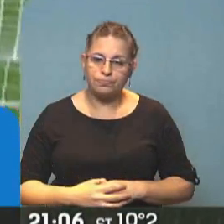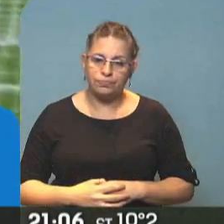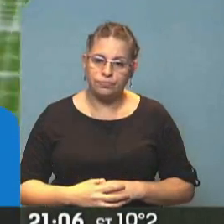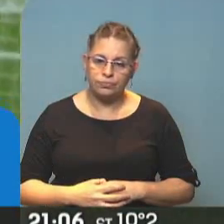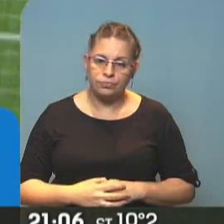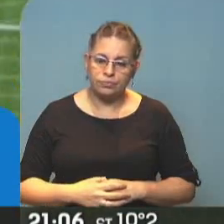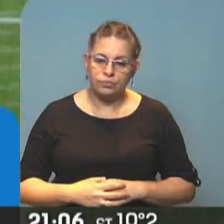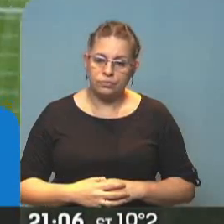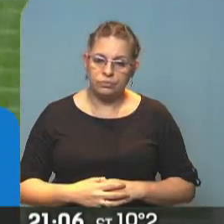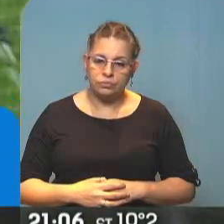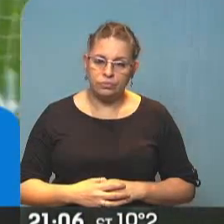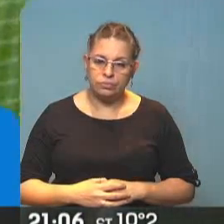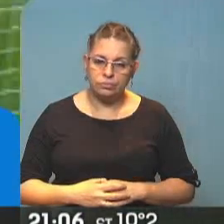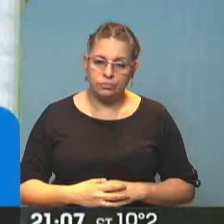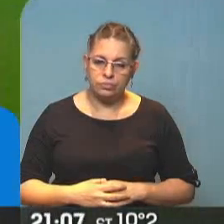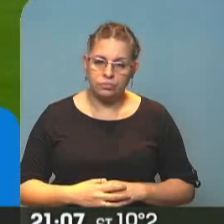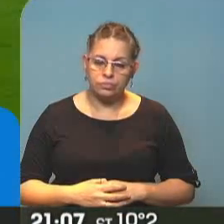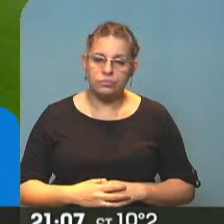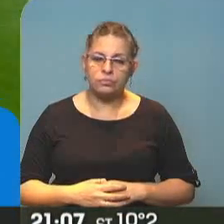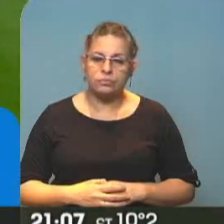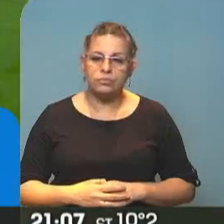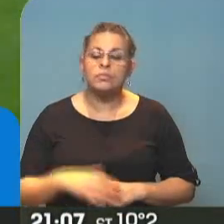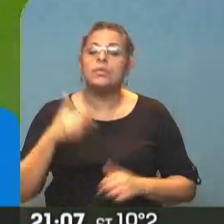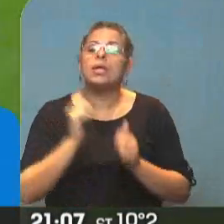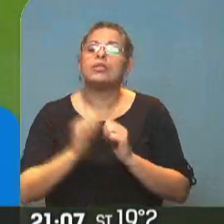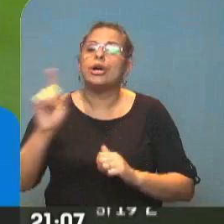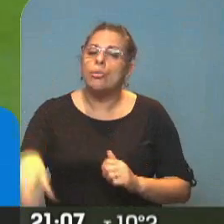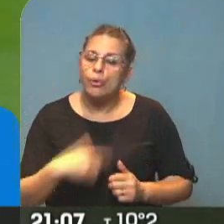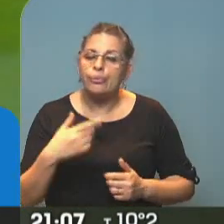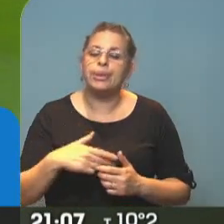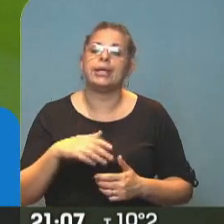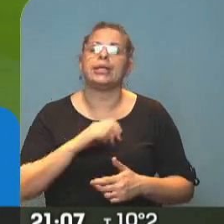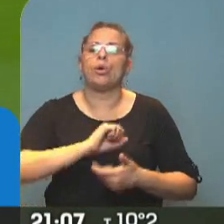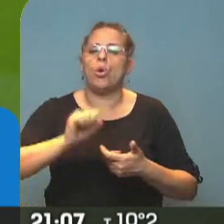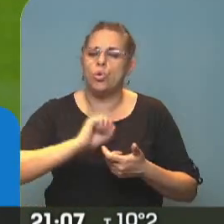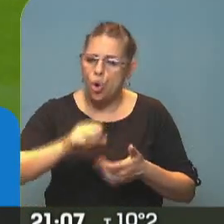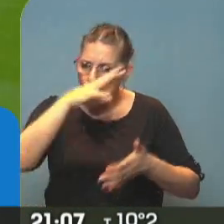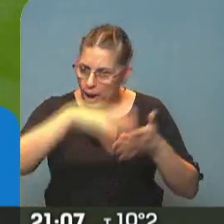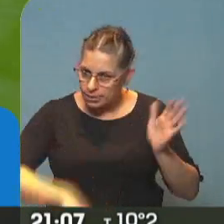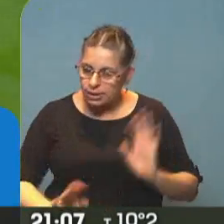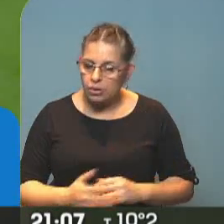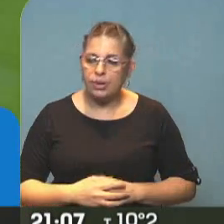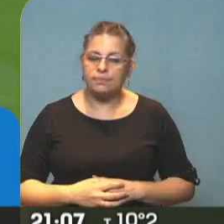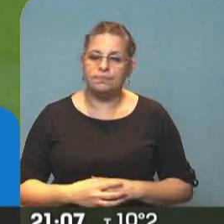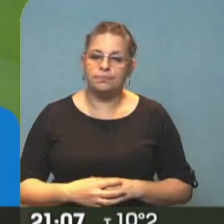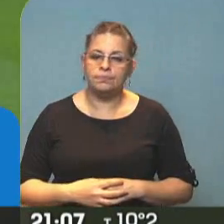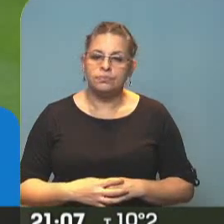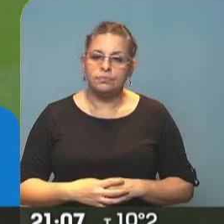relación geográfica los une, después la historia prácticamente tiene que ver con goleadas interminables del Barcelona. Prácticamente